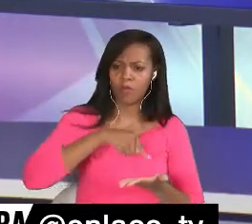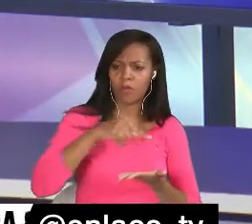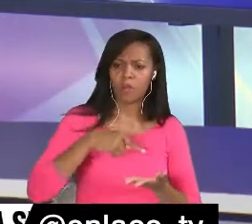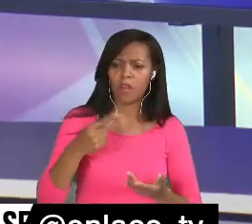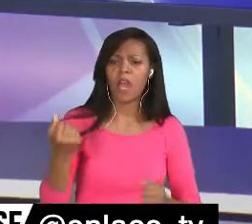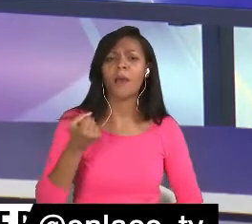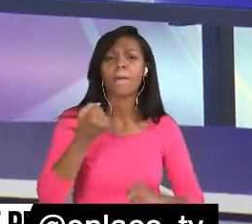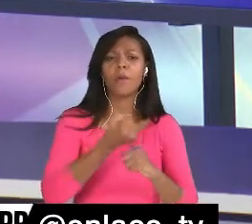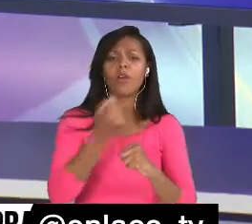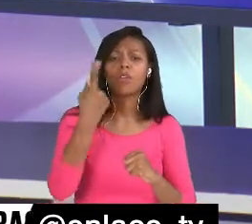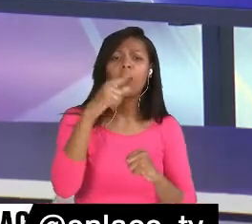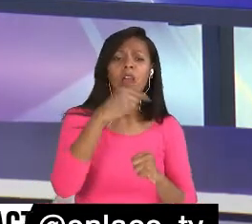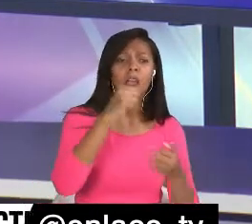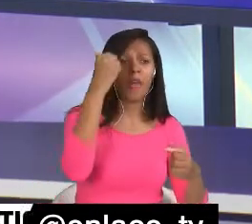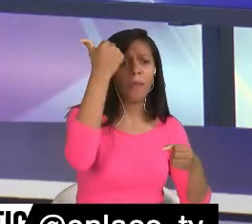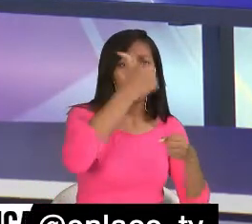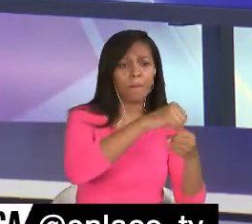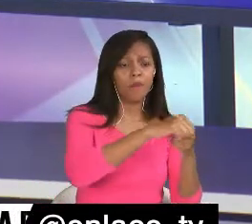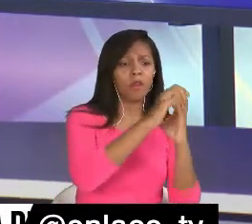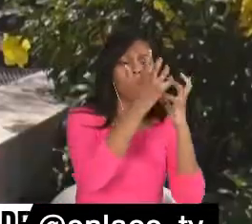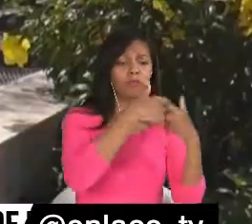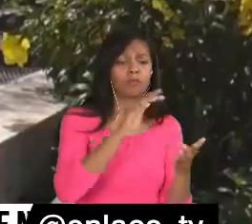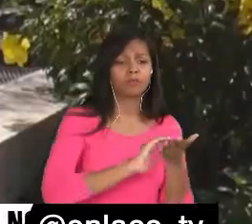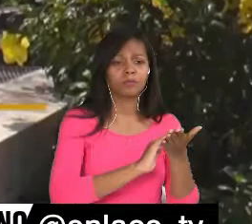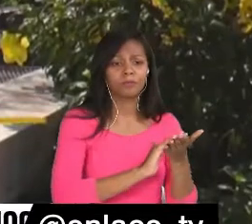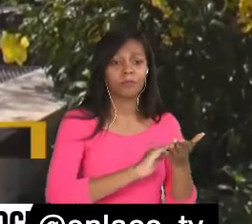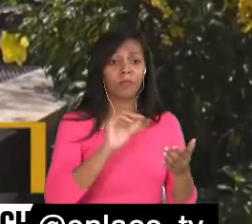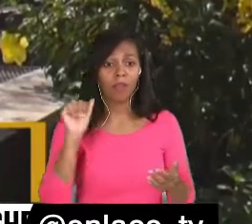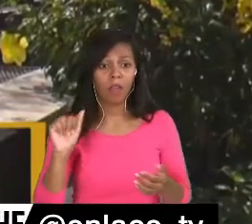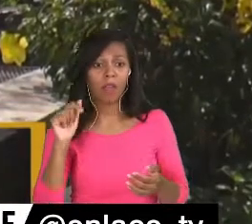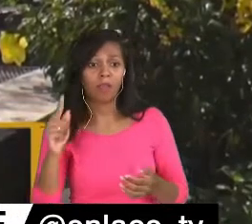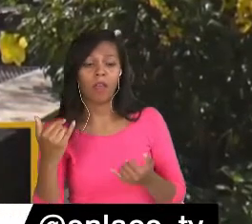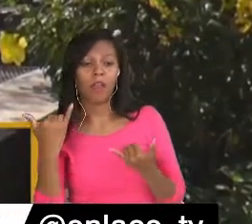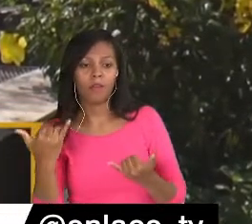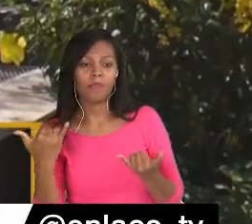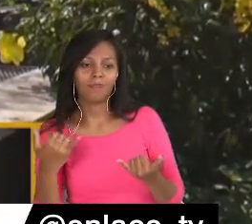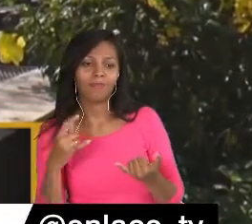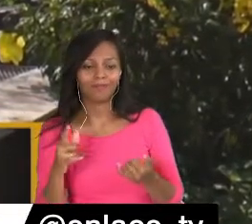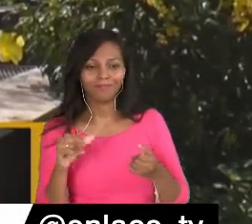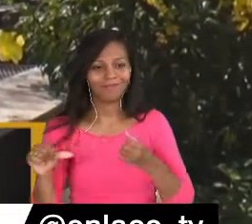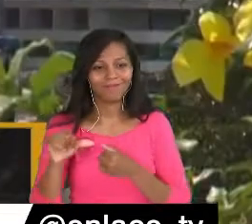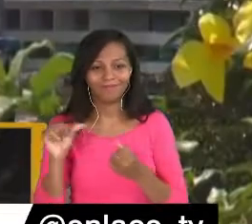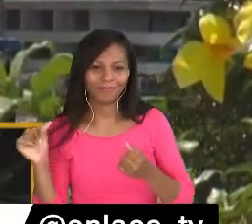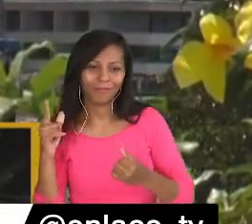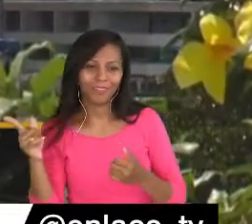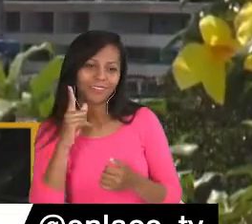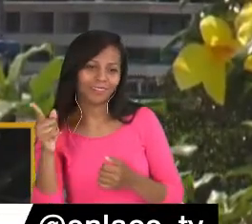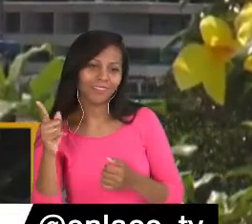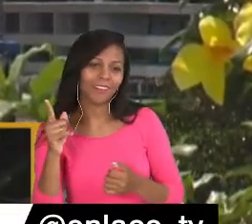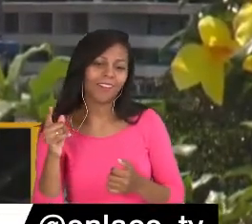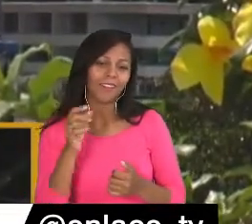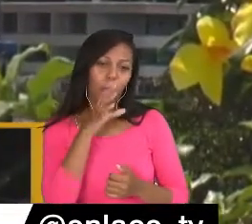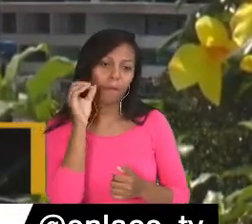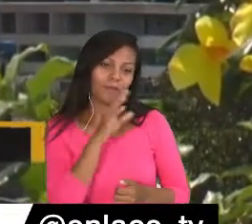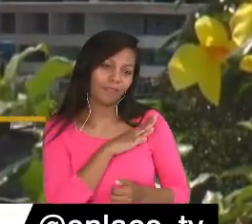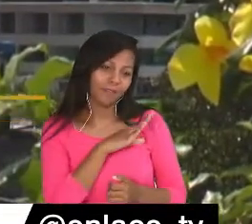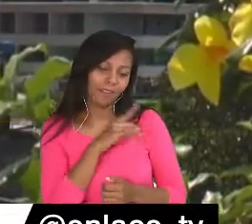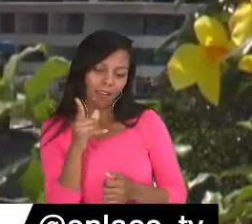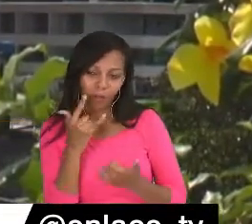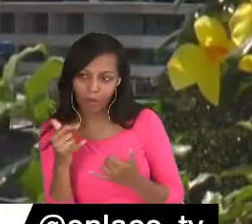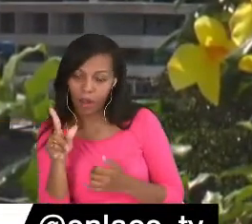lo dio a conocer la alcaldesa encargada Mayerle Ulloque. La alcaldesa encargada Mayerle Ulloque explicó en qué consiste el Cabildo Abierto que se propone